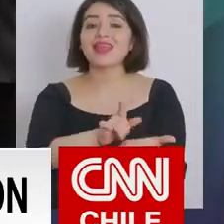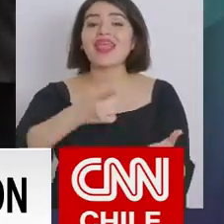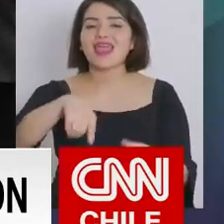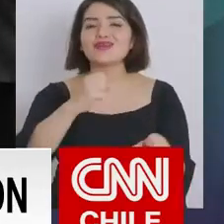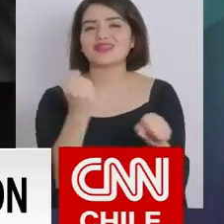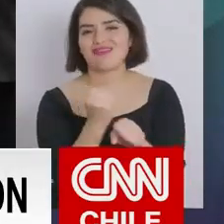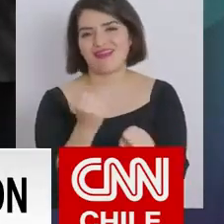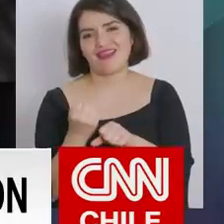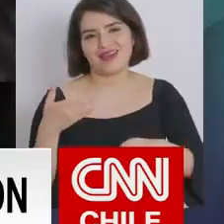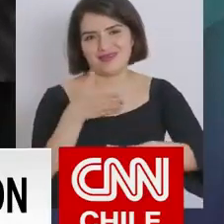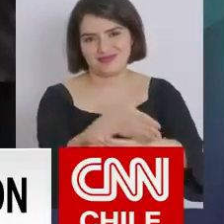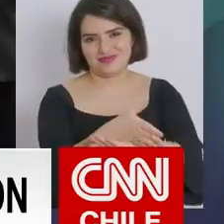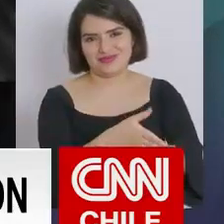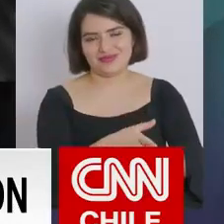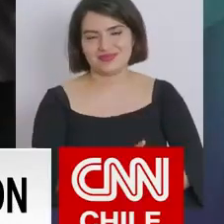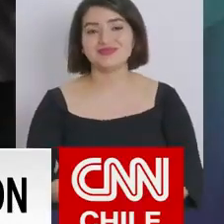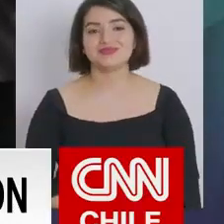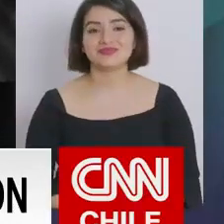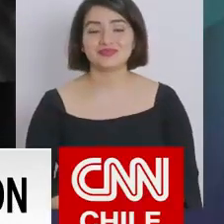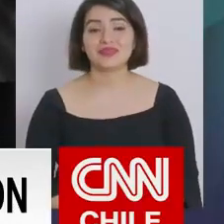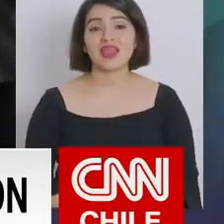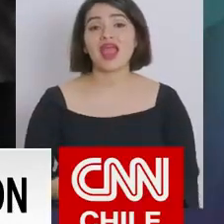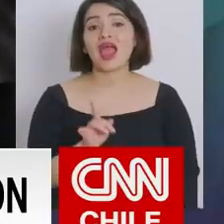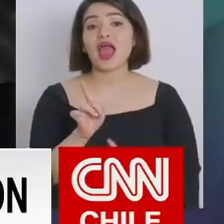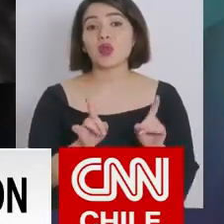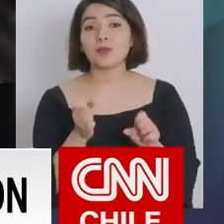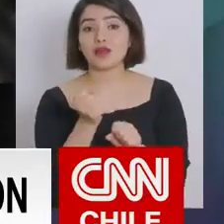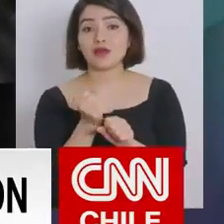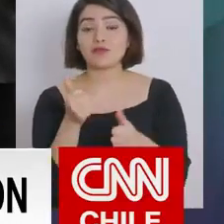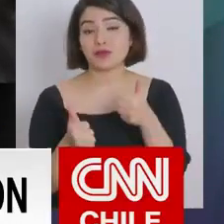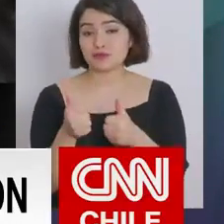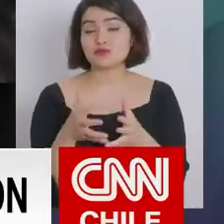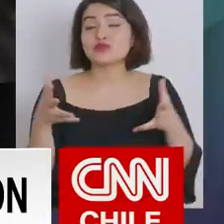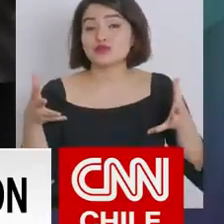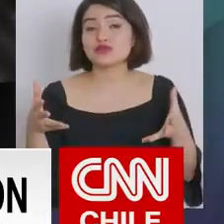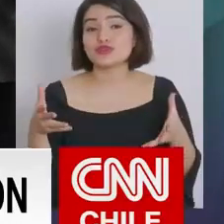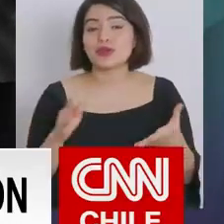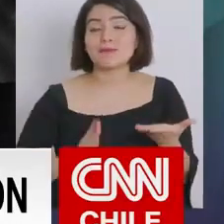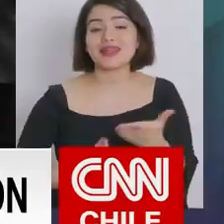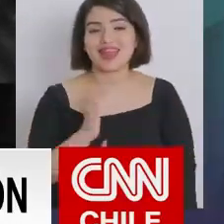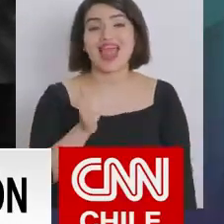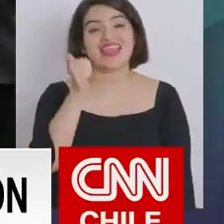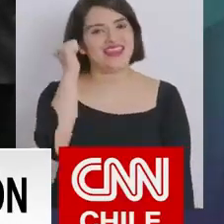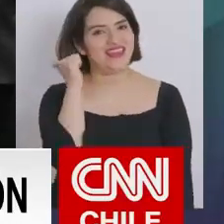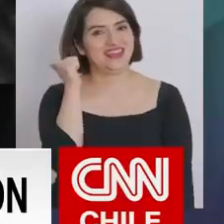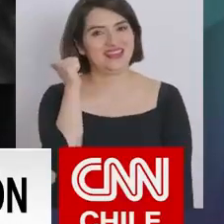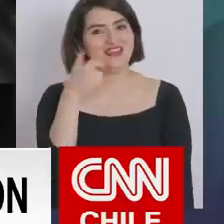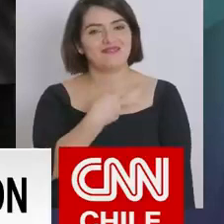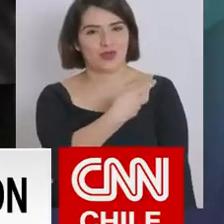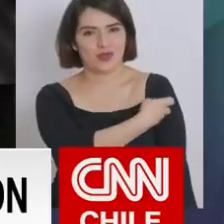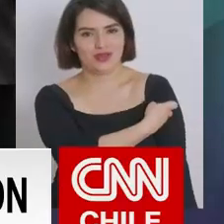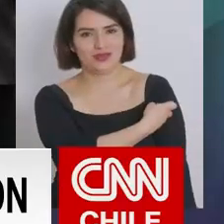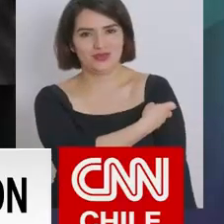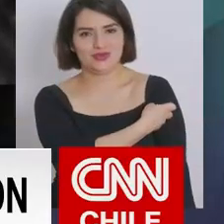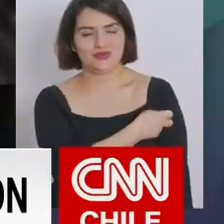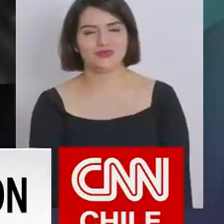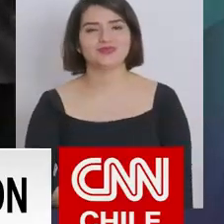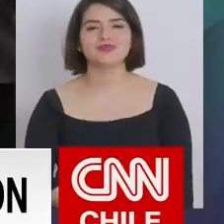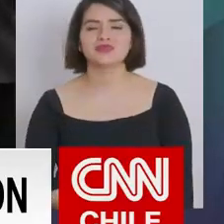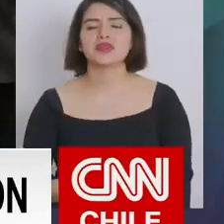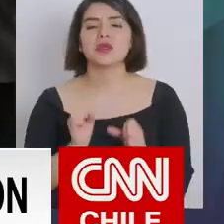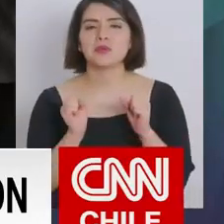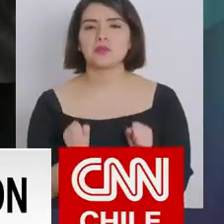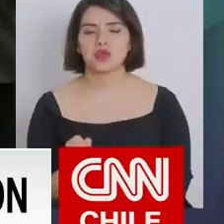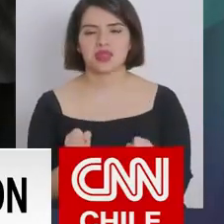ellos trabajan para poder dar respuesta. Muchos de estos profesionales partieron en el día de ayer esta vacunación para poder